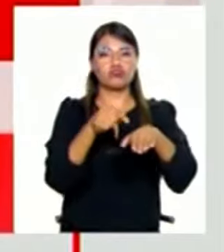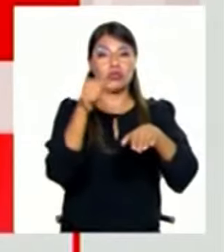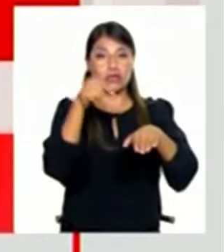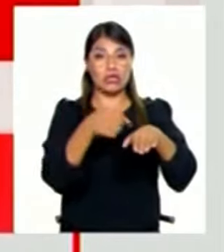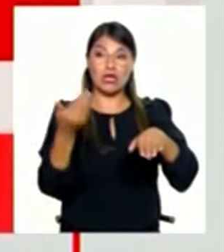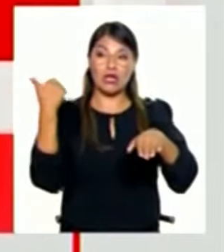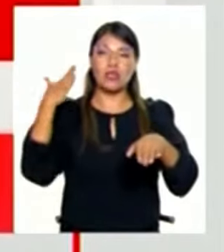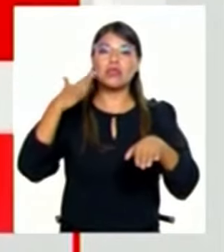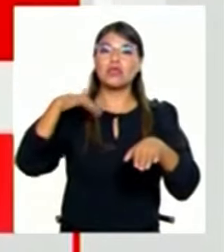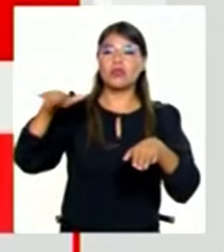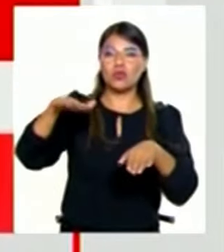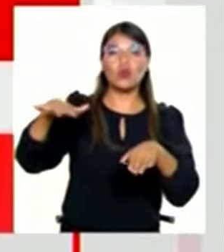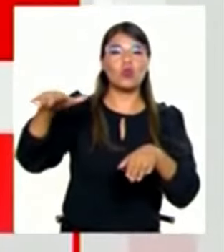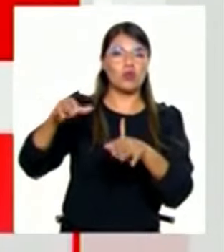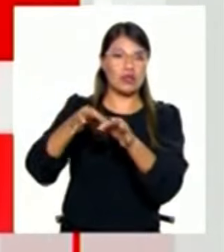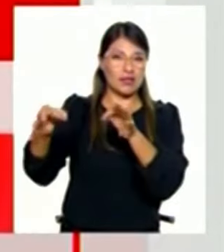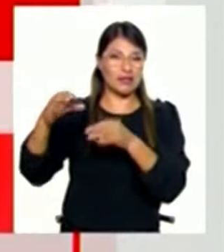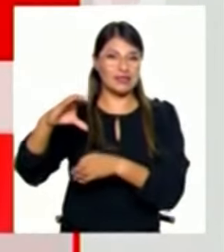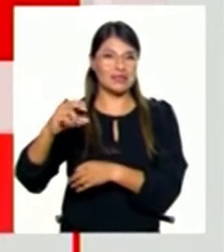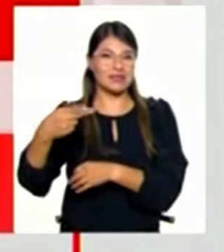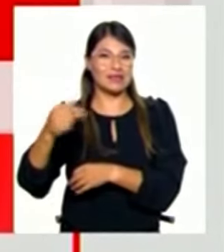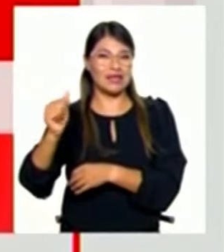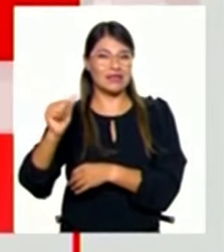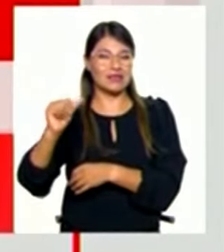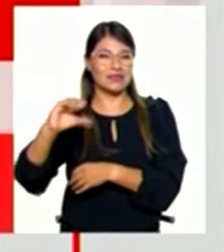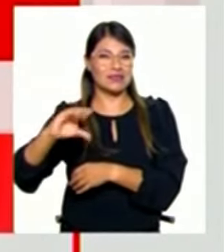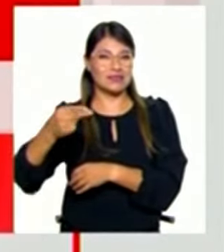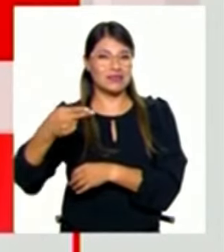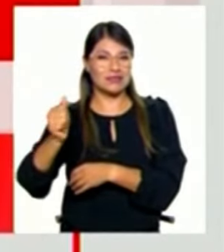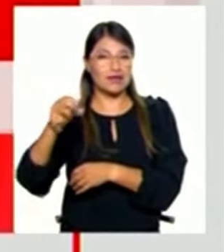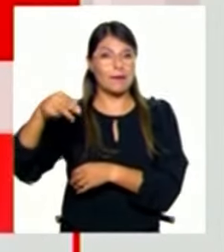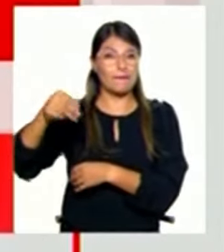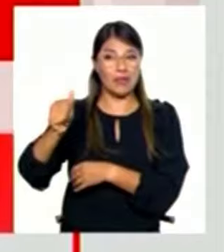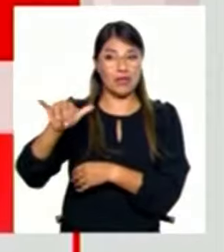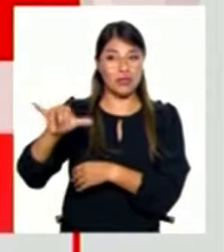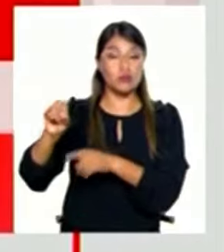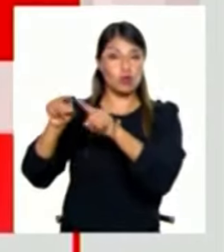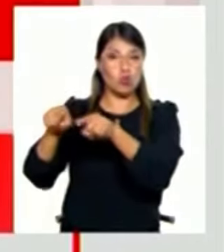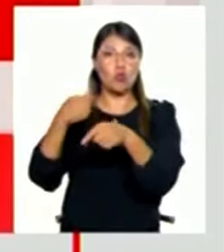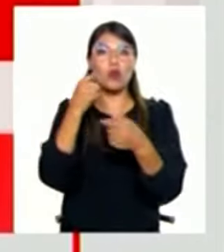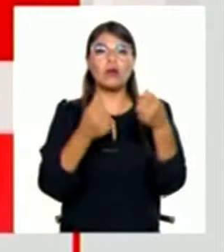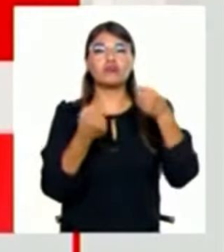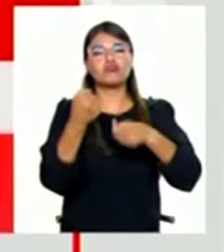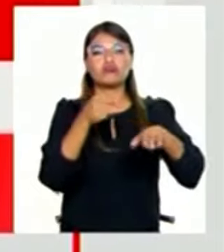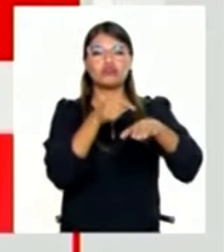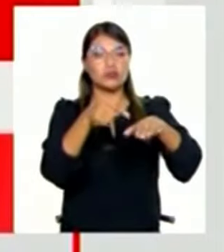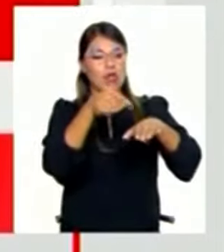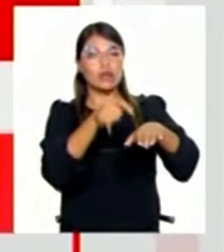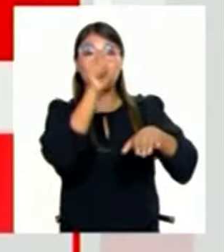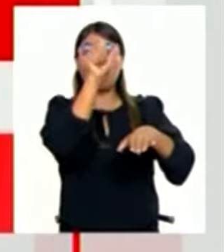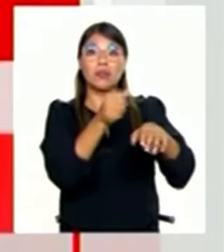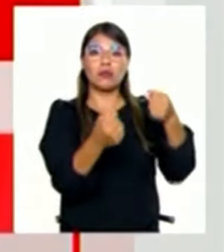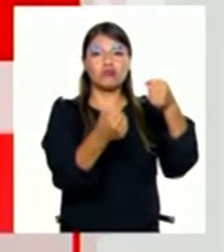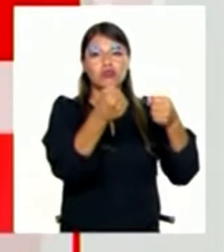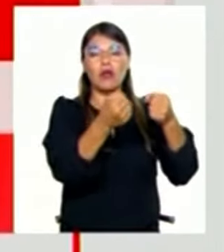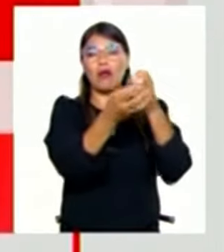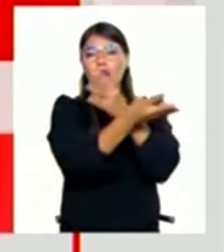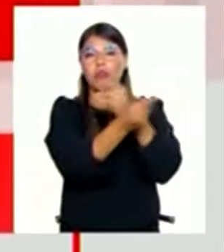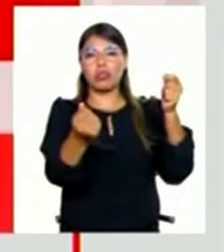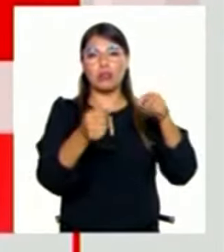contratista del distrito de Bitoc, en Chanchamayo, fue reportado como desaparecido por parte de Indeci, luego de que el